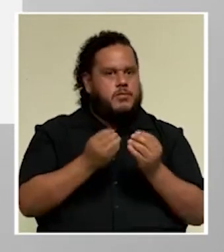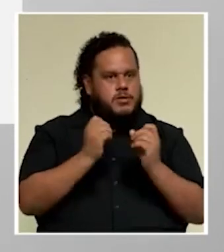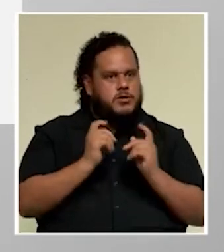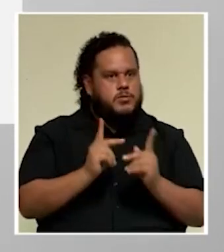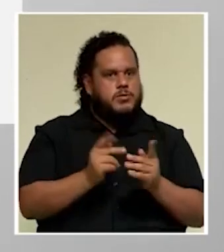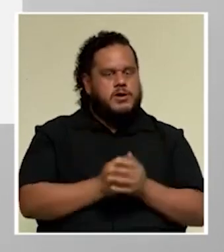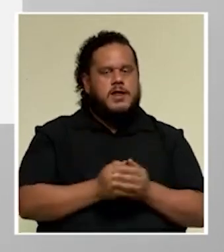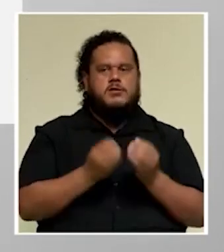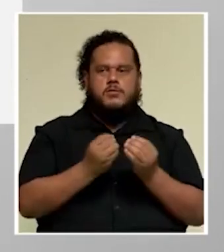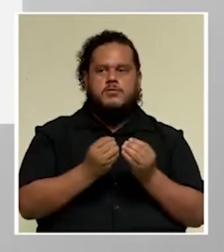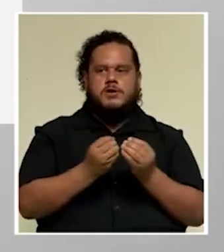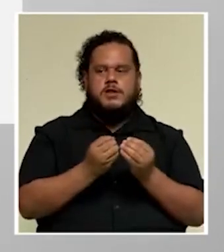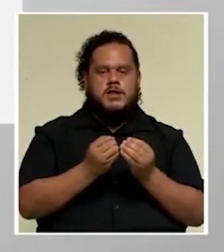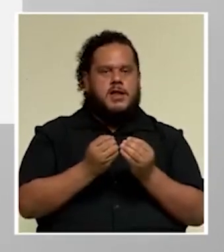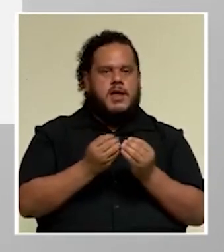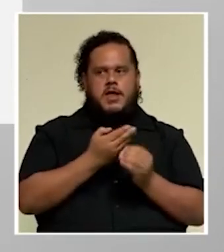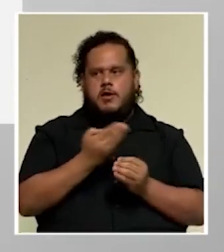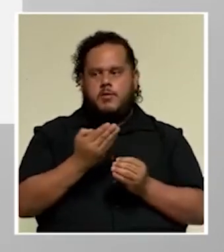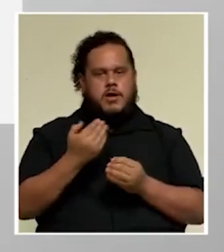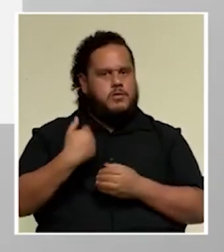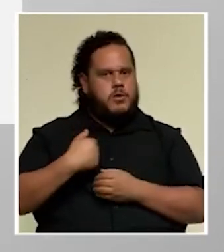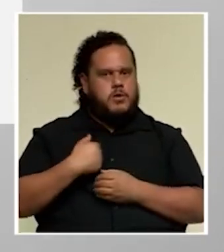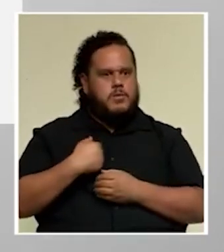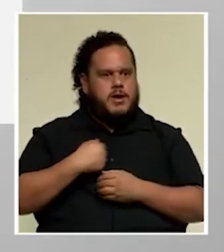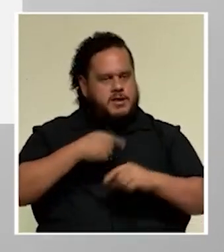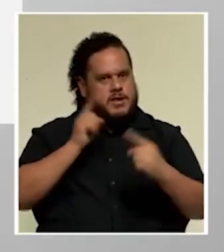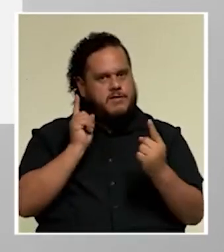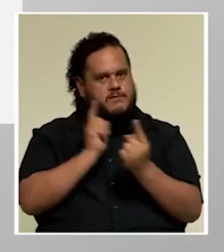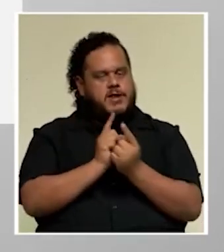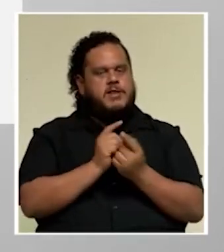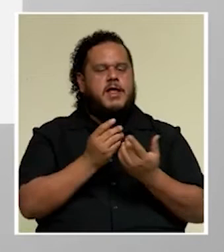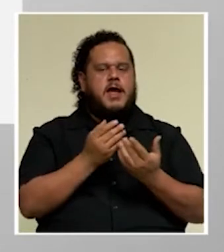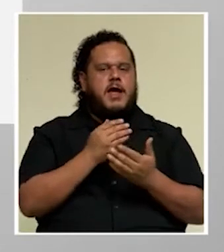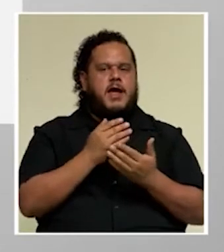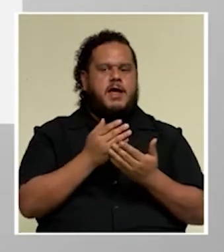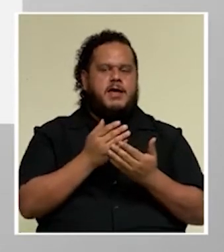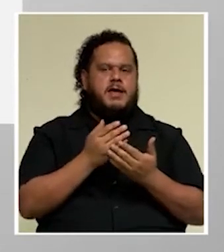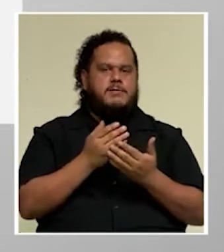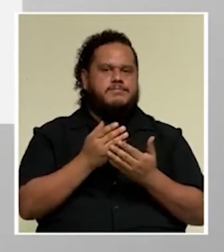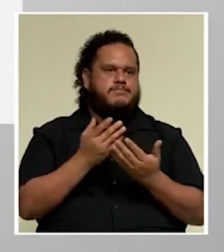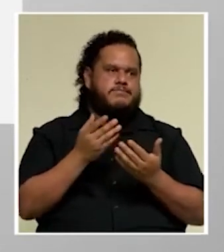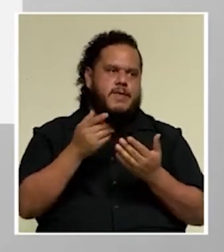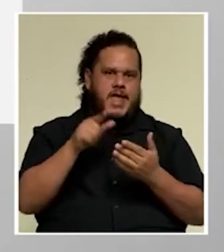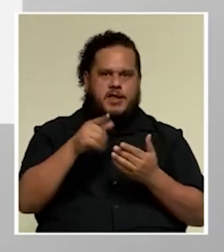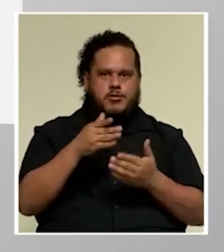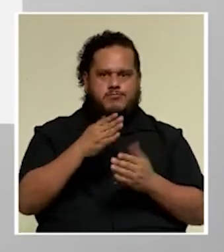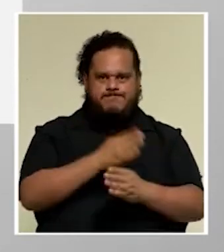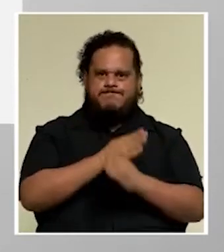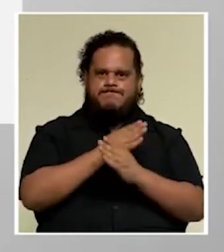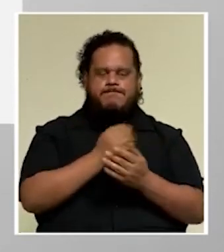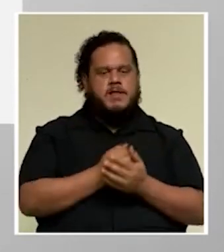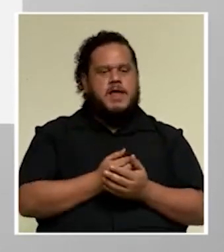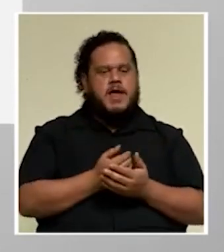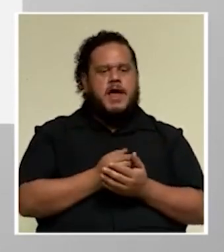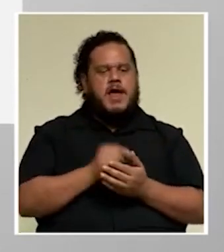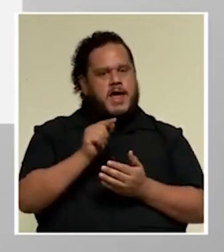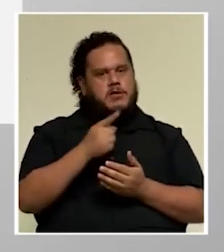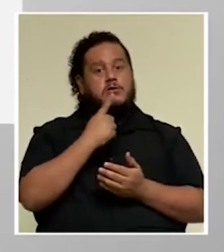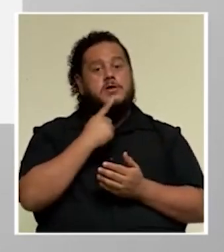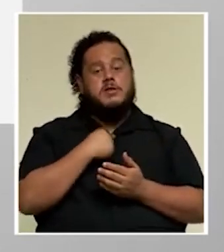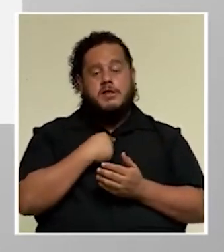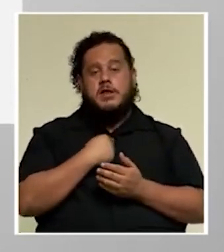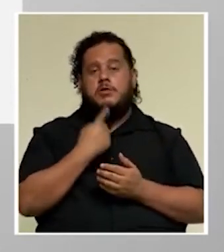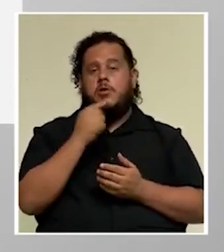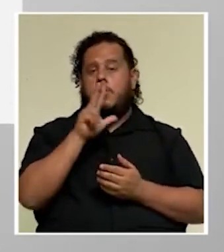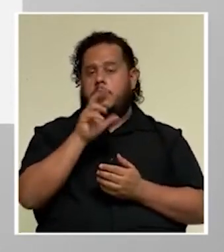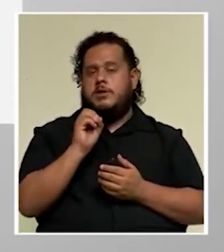oportunidades o tantas opciones, cuando el ser humano se enfrenta a muchísimas opciones para la decisión, tiende a paralizarse, ¿verdad? Esto nos lo está diciendo prácticamente